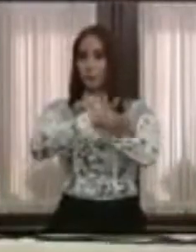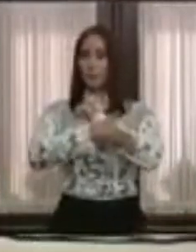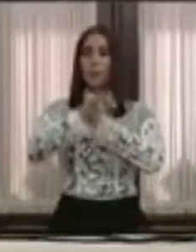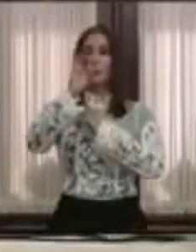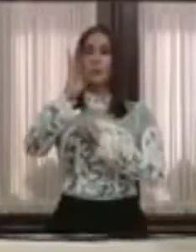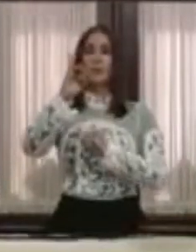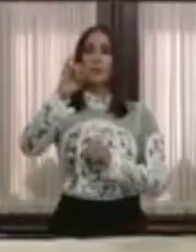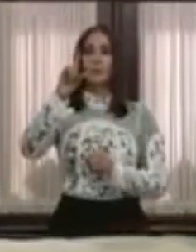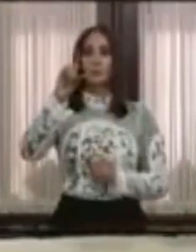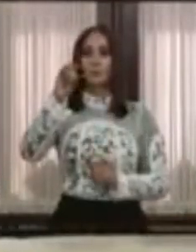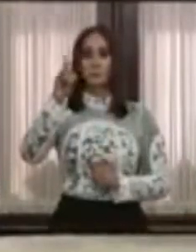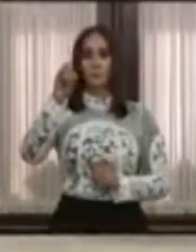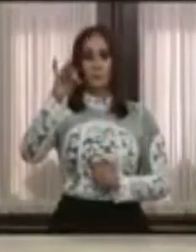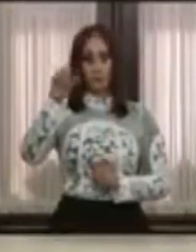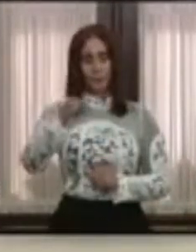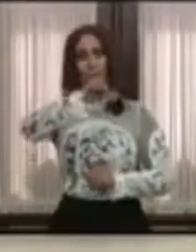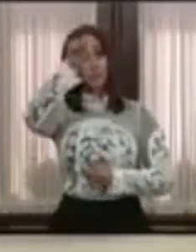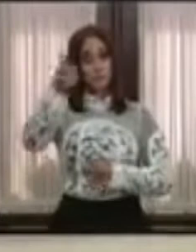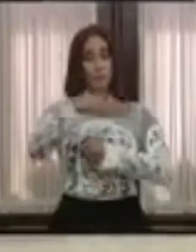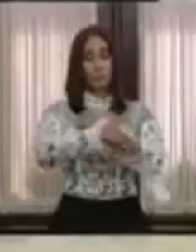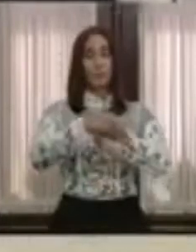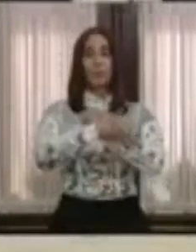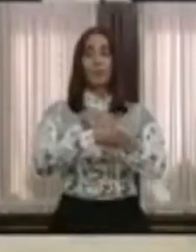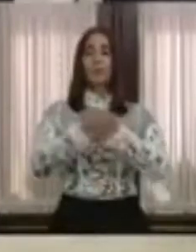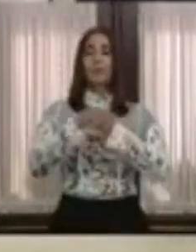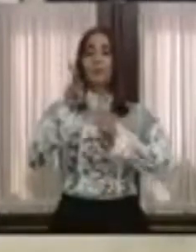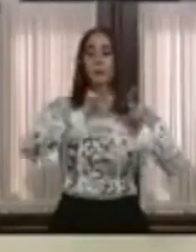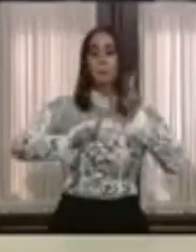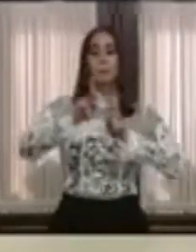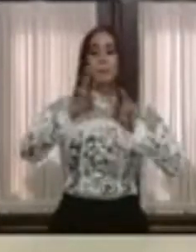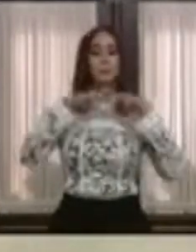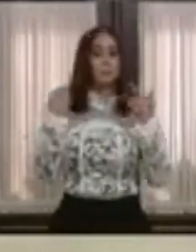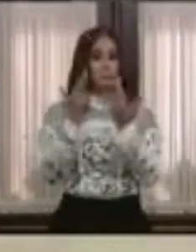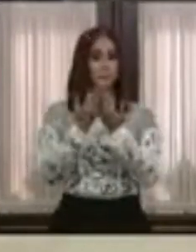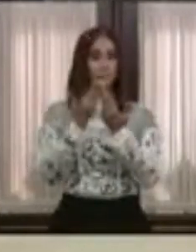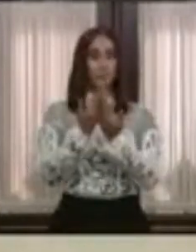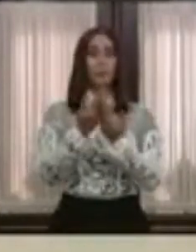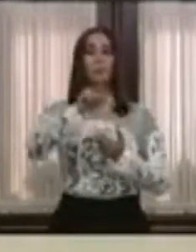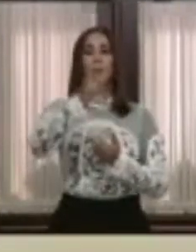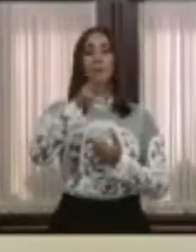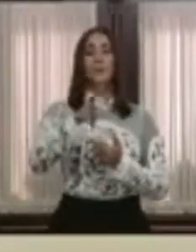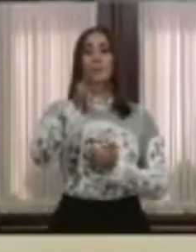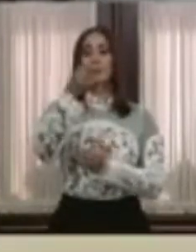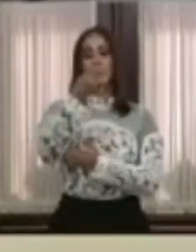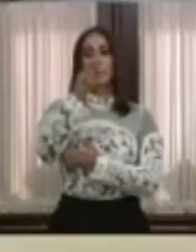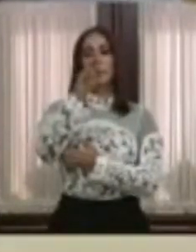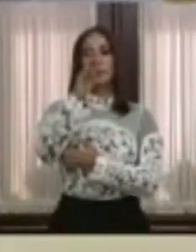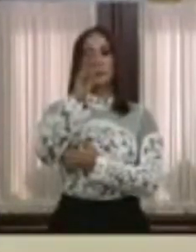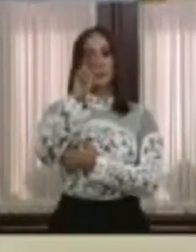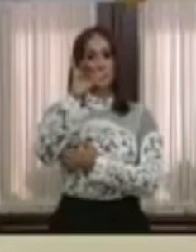Zozaya y luego fuimos a Palma de Mallorca, donde nos reunimos con Gabriel Escarrer, del Grupo